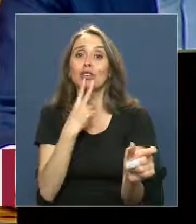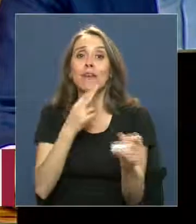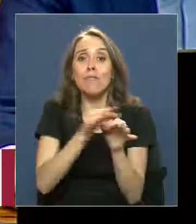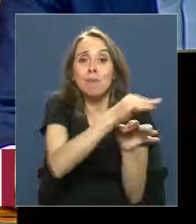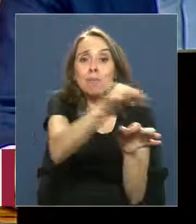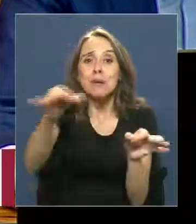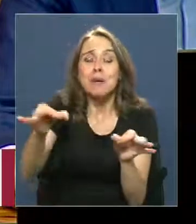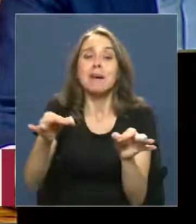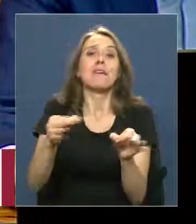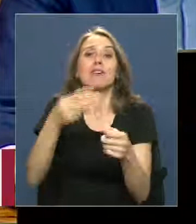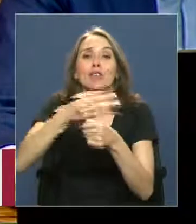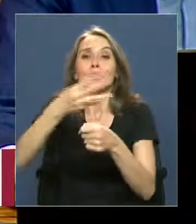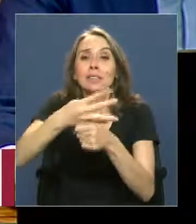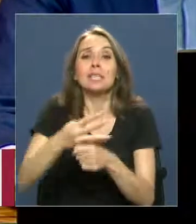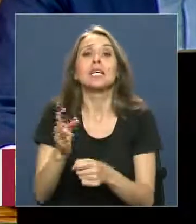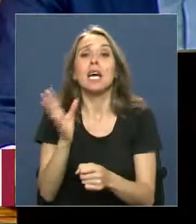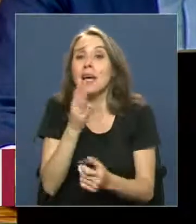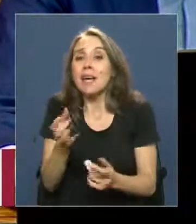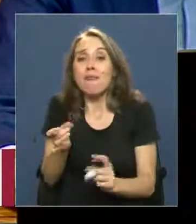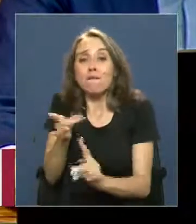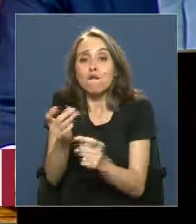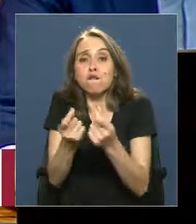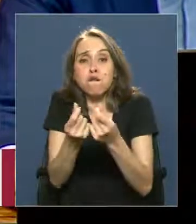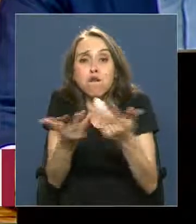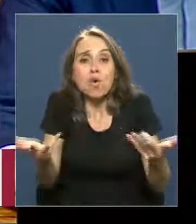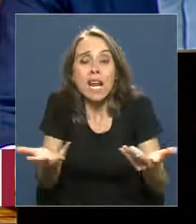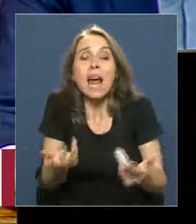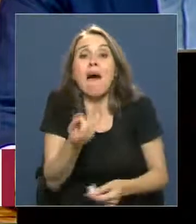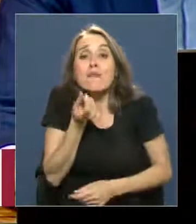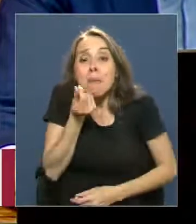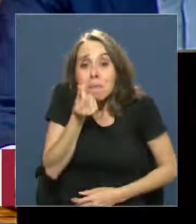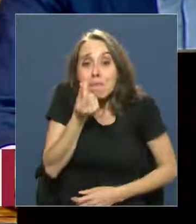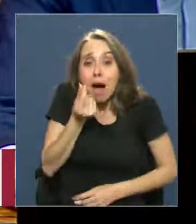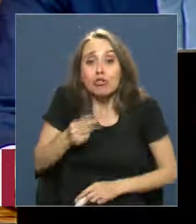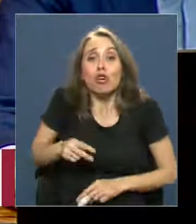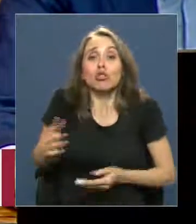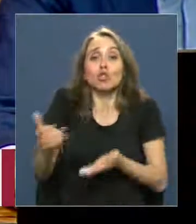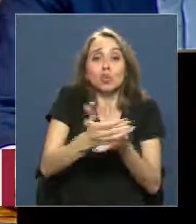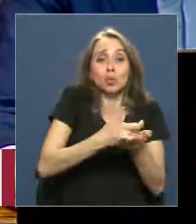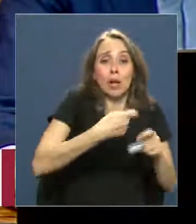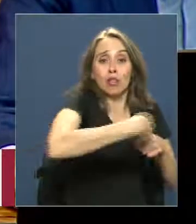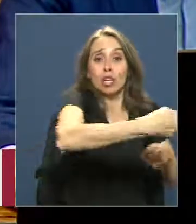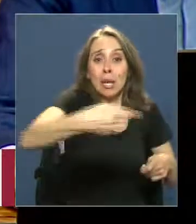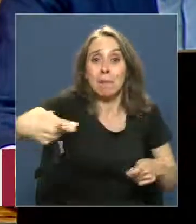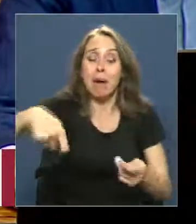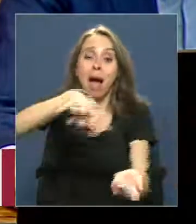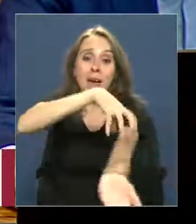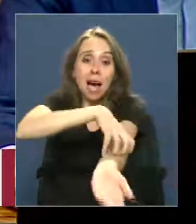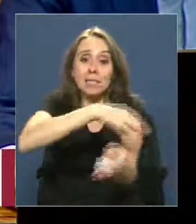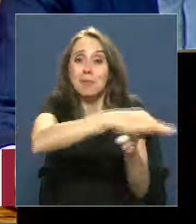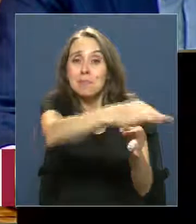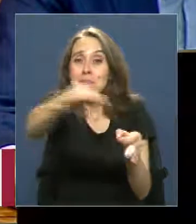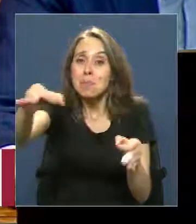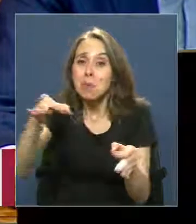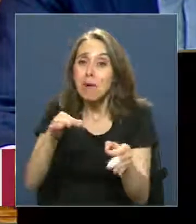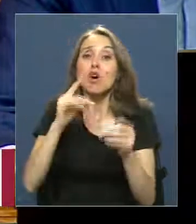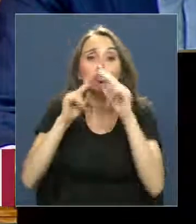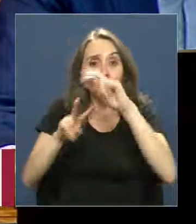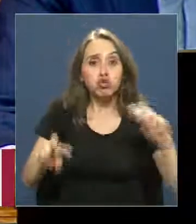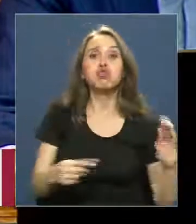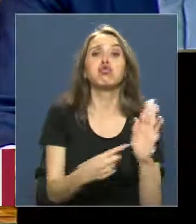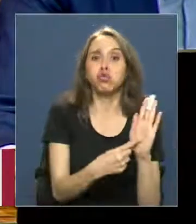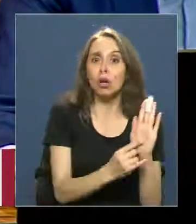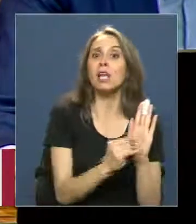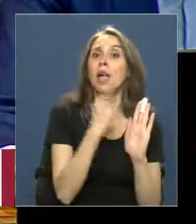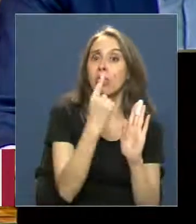Cuando digo que hay alta vulnerabilidad es porque efectivamente los recursos o los sueldos generales que allí se mencionan, y esto hay estudios,